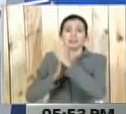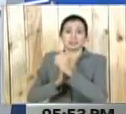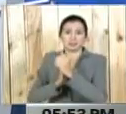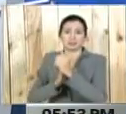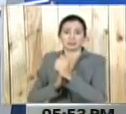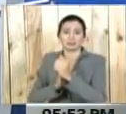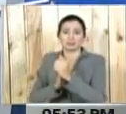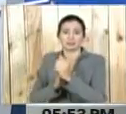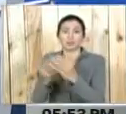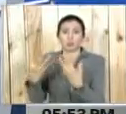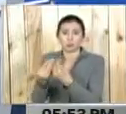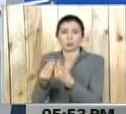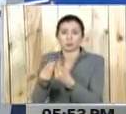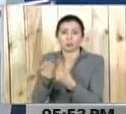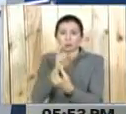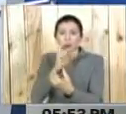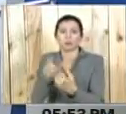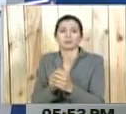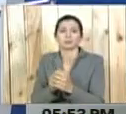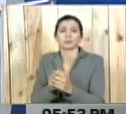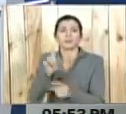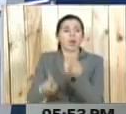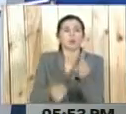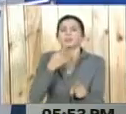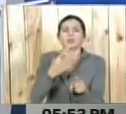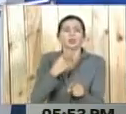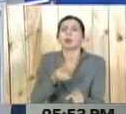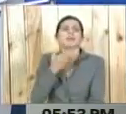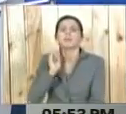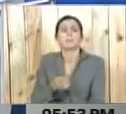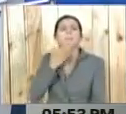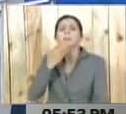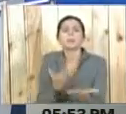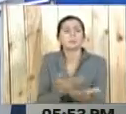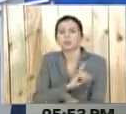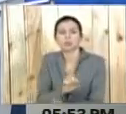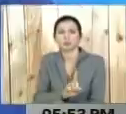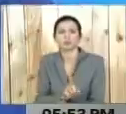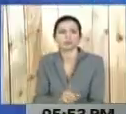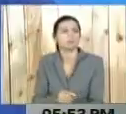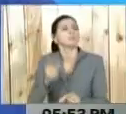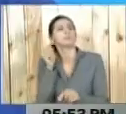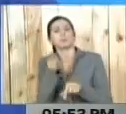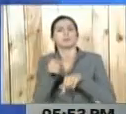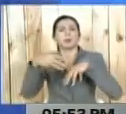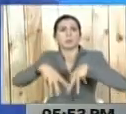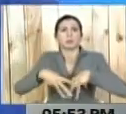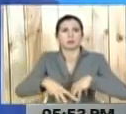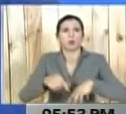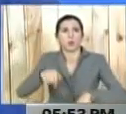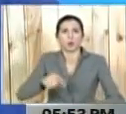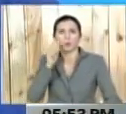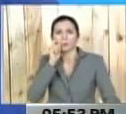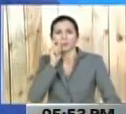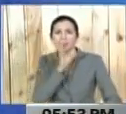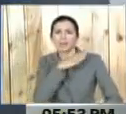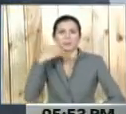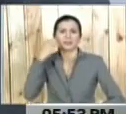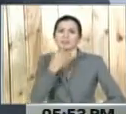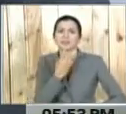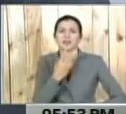algunos radicales libres dicen que no hay que pedir permiso para ir a marchar. Hoy Capriles decía que Miraflores no